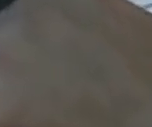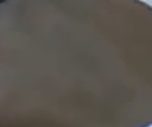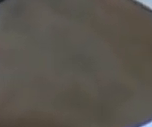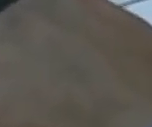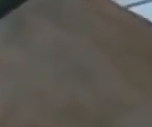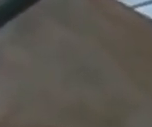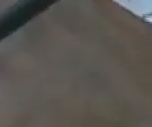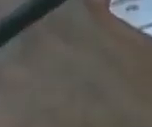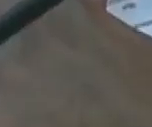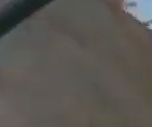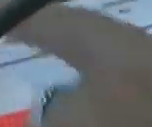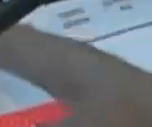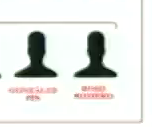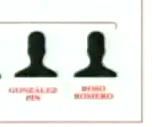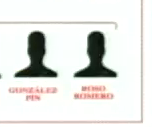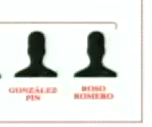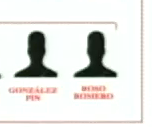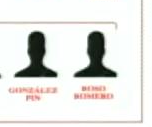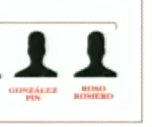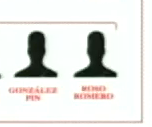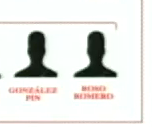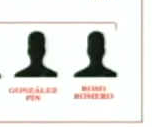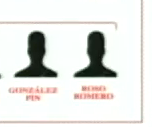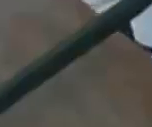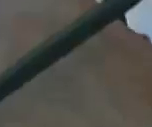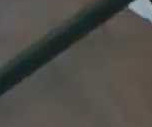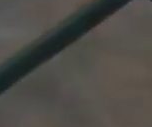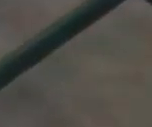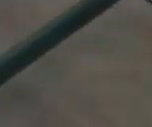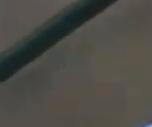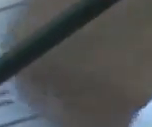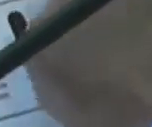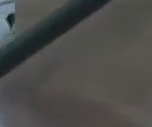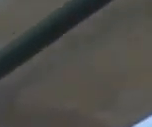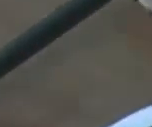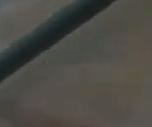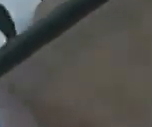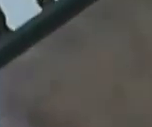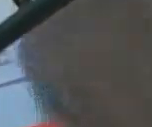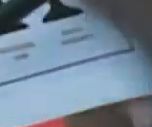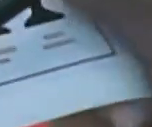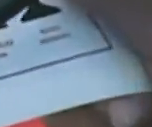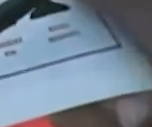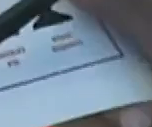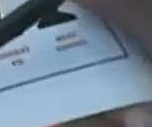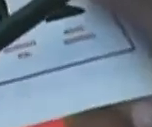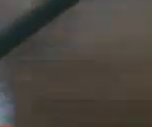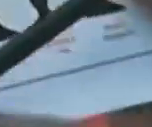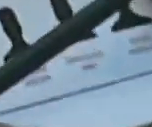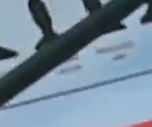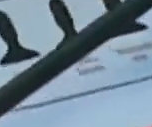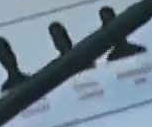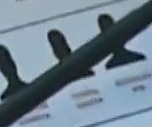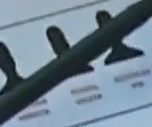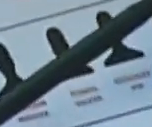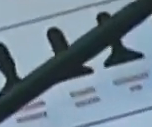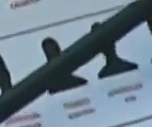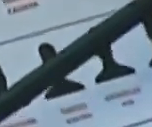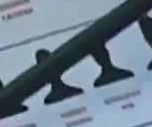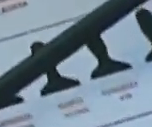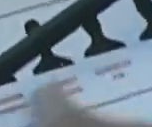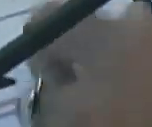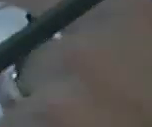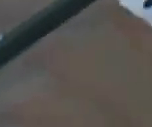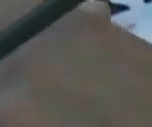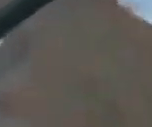hermanos respecto a las acciones. Cliver Alcalá, que fue el primer jefe y luego fue desplazado para colocar allí a Simonovic y también a